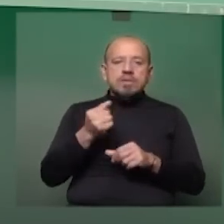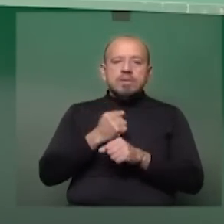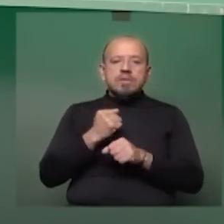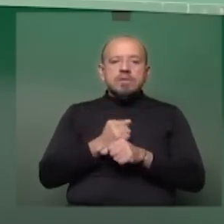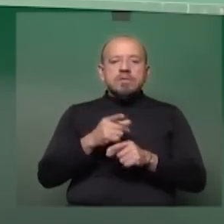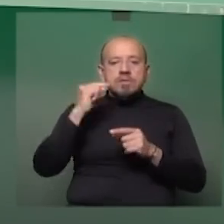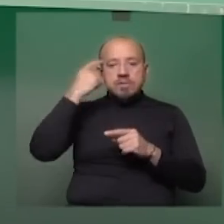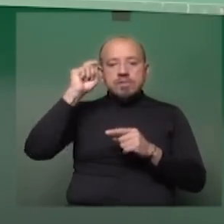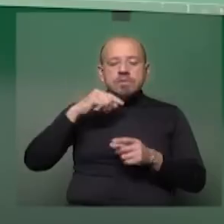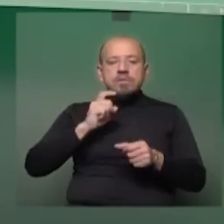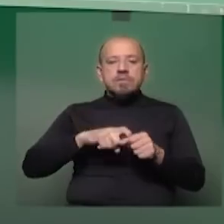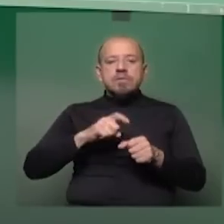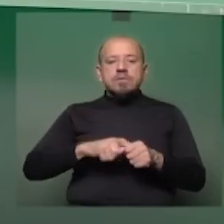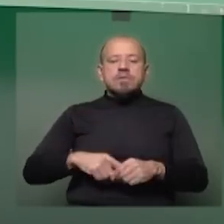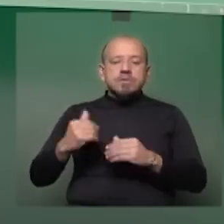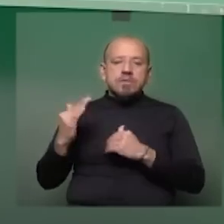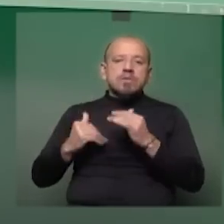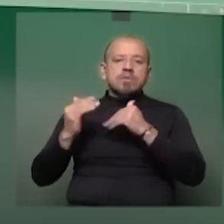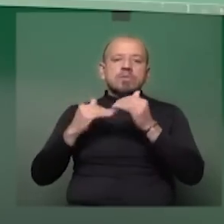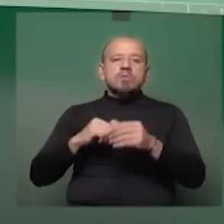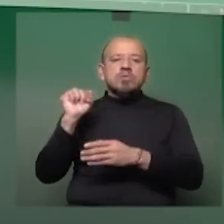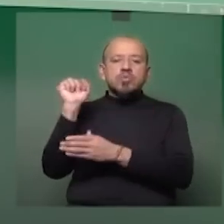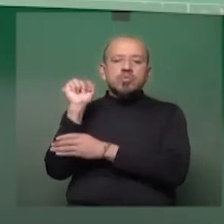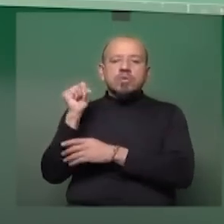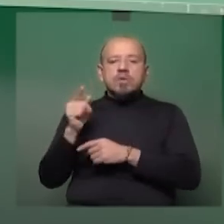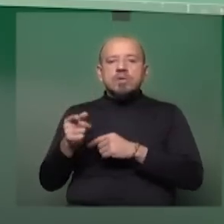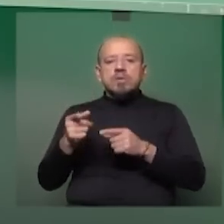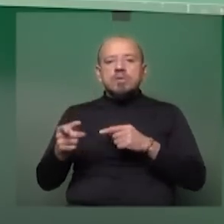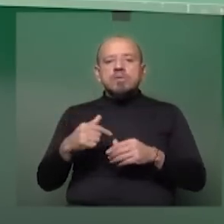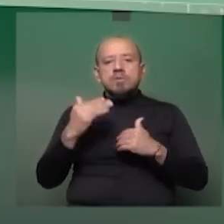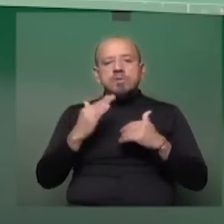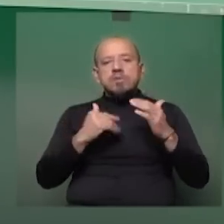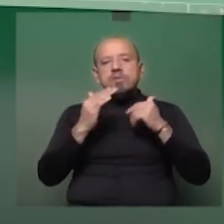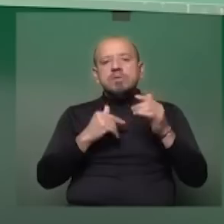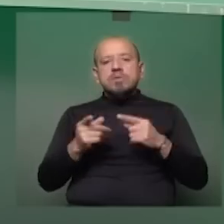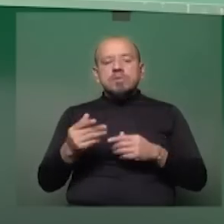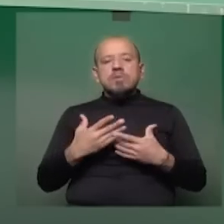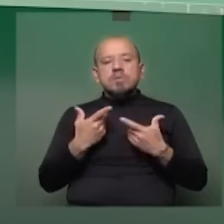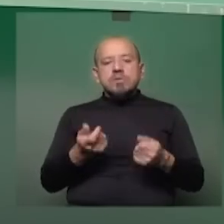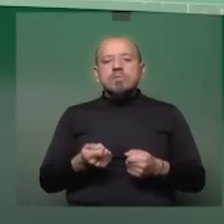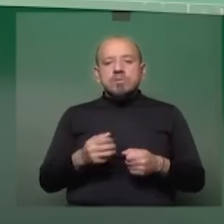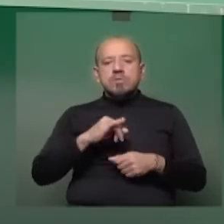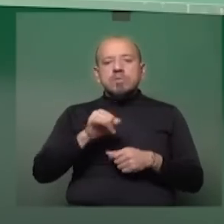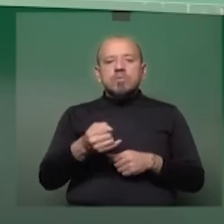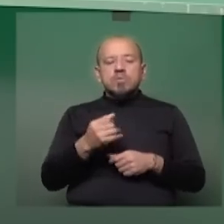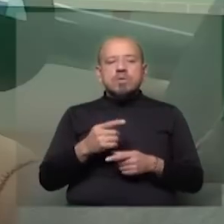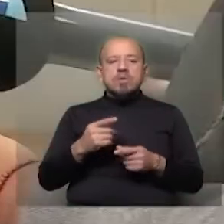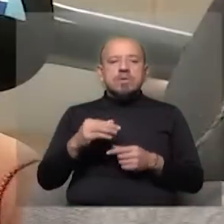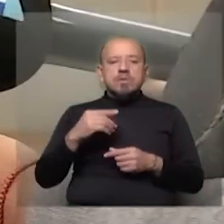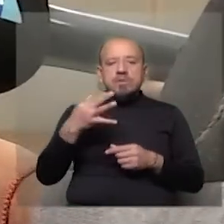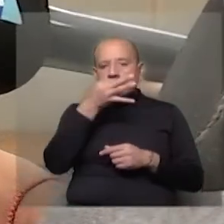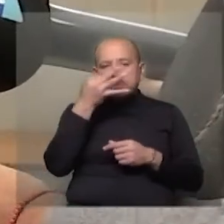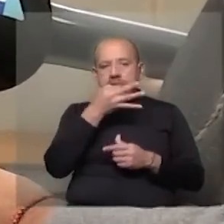iniciativa del sindicato de la construcción el sunca junto a la cámara de la construcción con el apoyo de la junta Nacional de